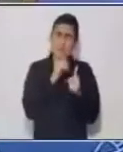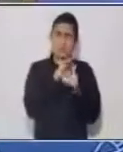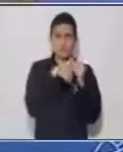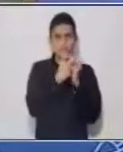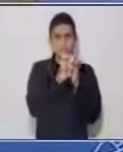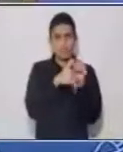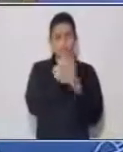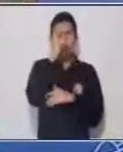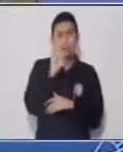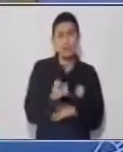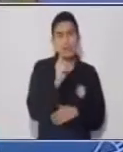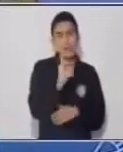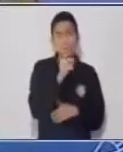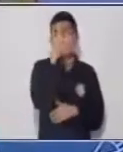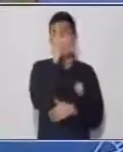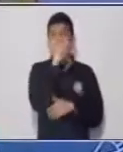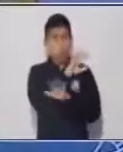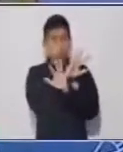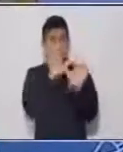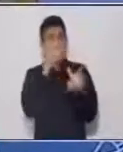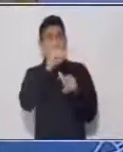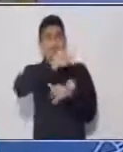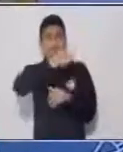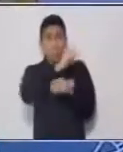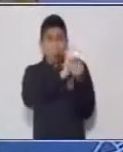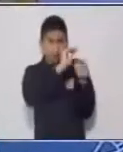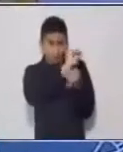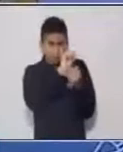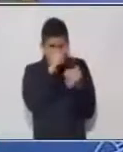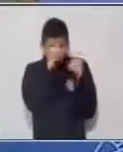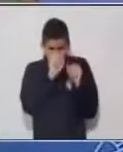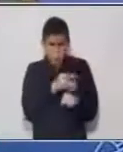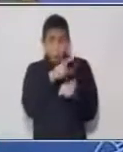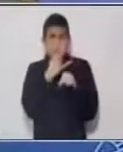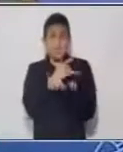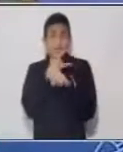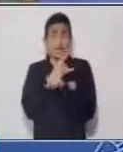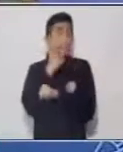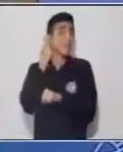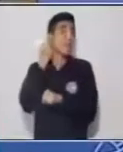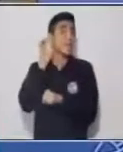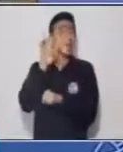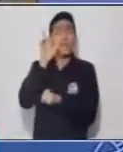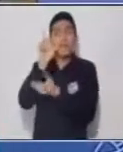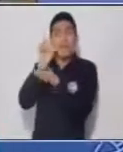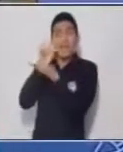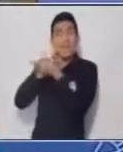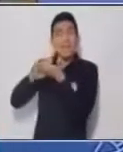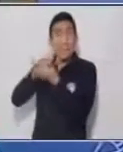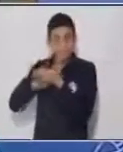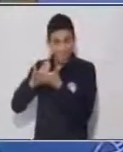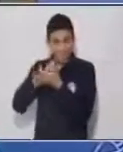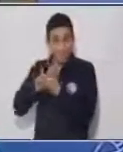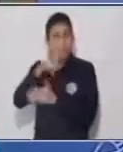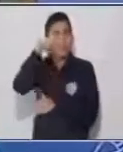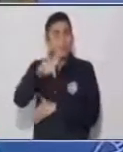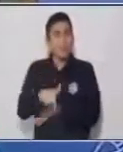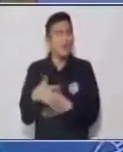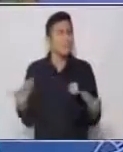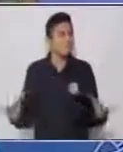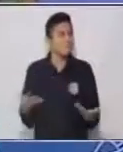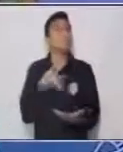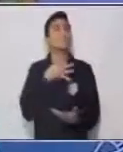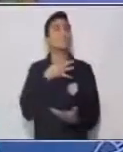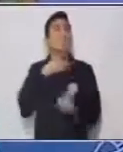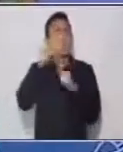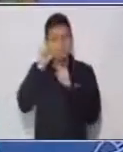jabón. Y si no tienes agua y jabón de manera inmediata, que puedas utilizar alcohol en gel. Y hoy tenemos